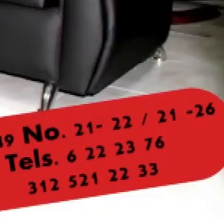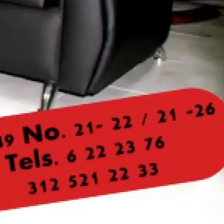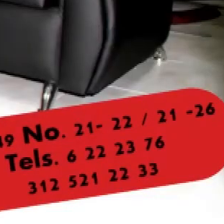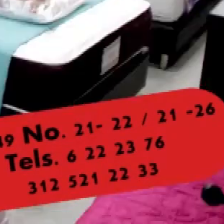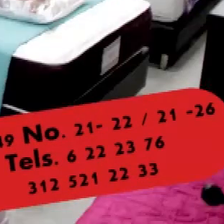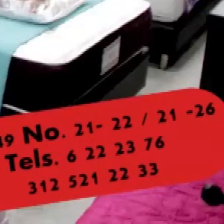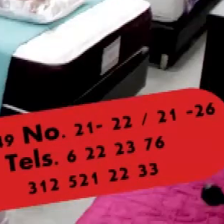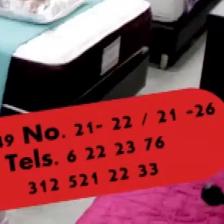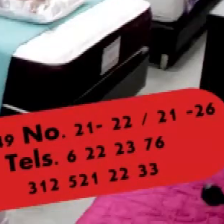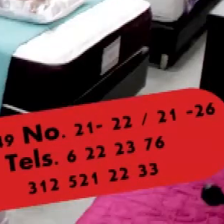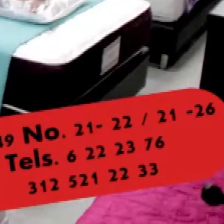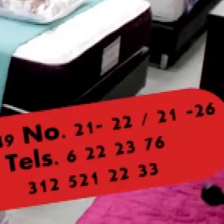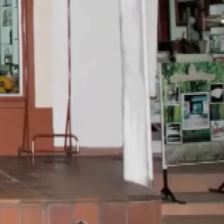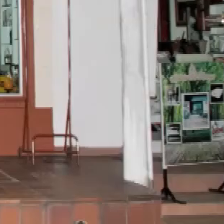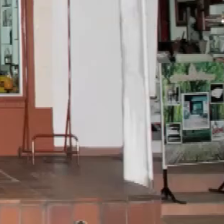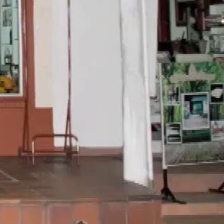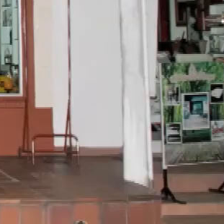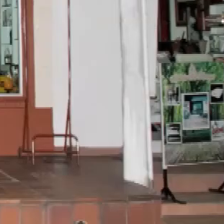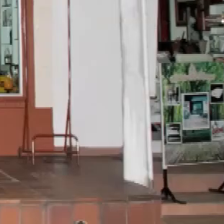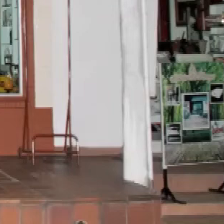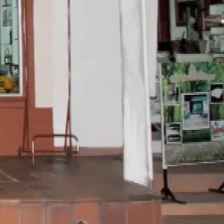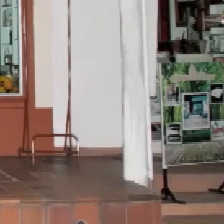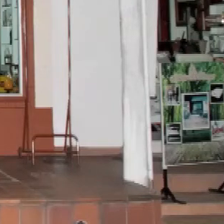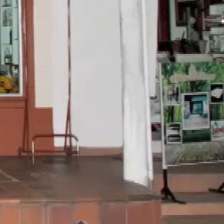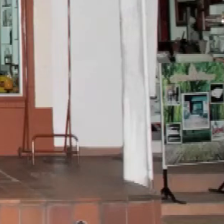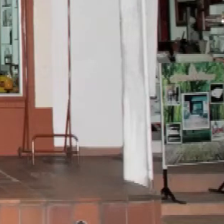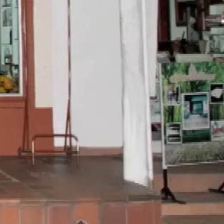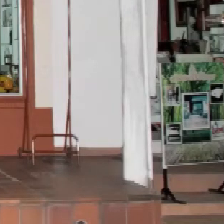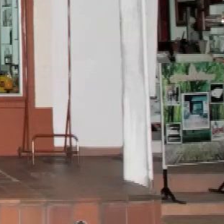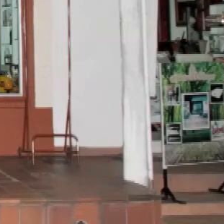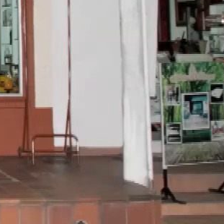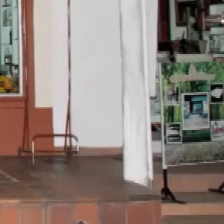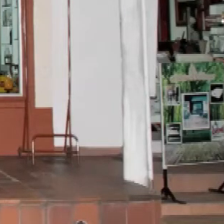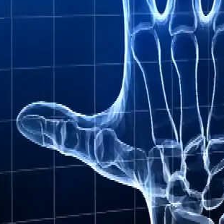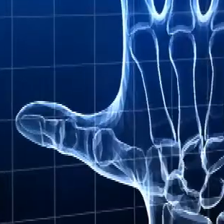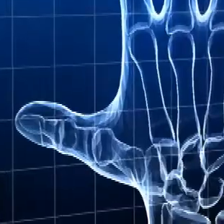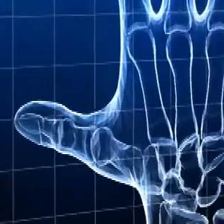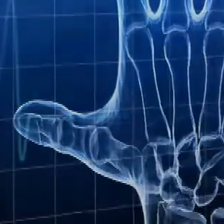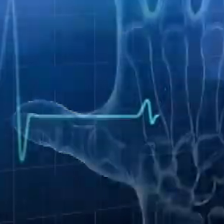número 2122 y 2126.